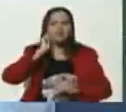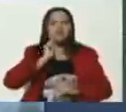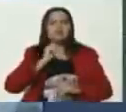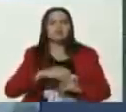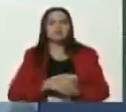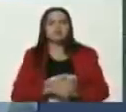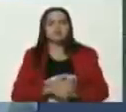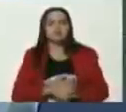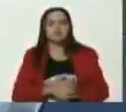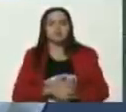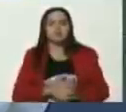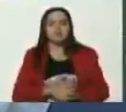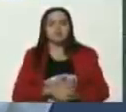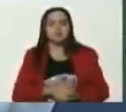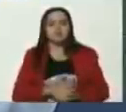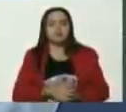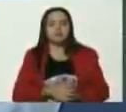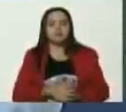Nace nuestro padre Bolívar.